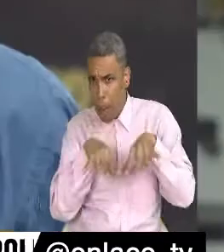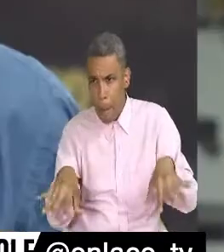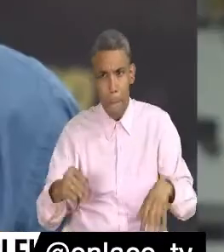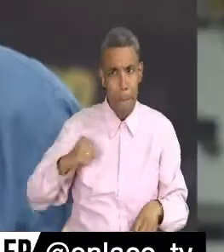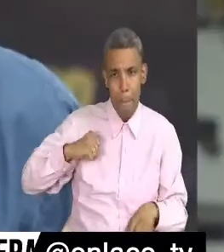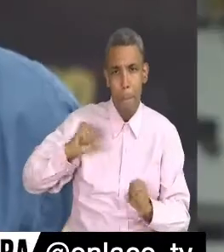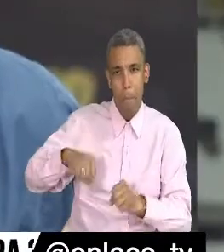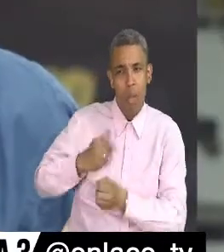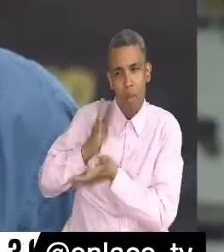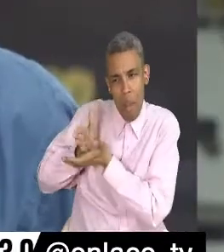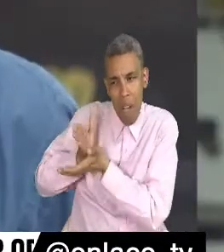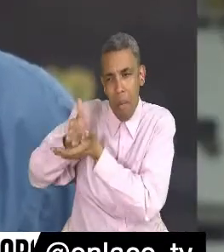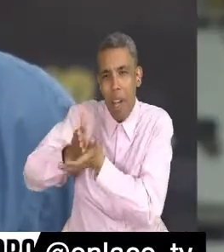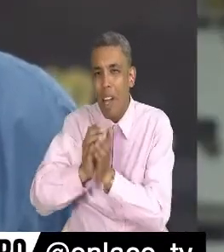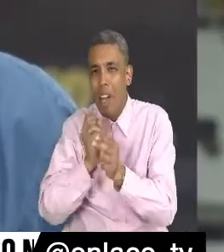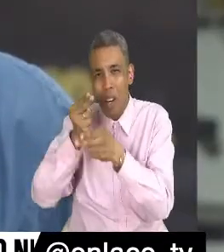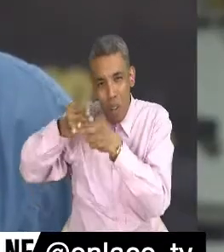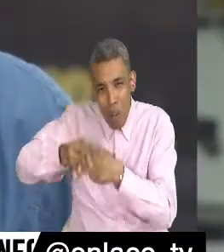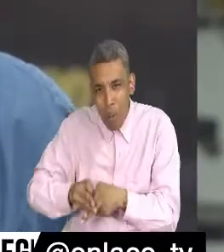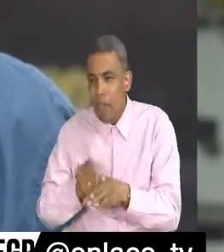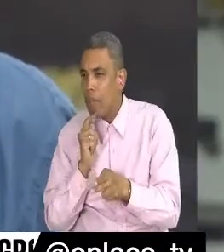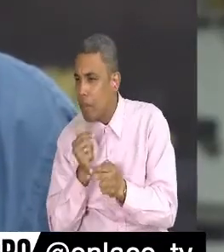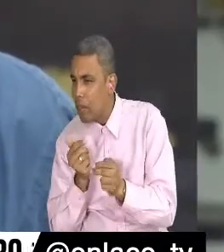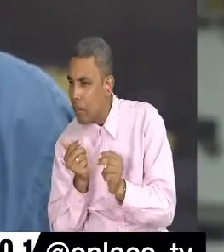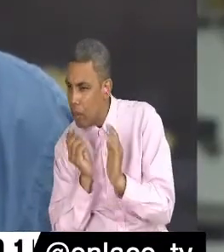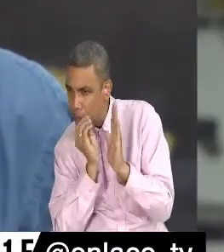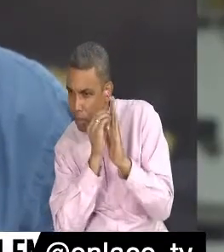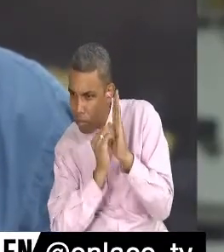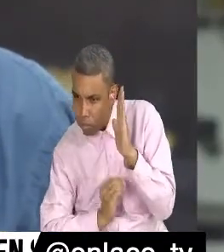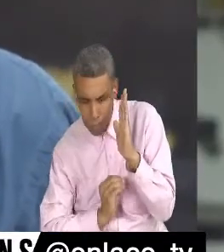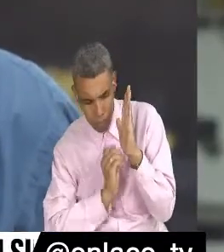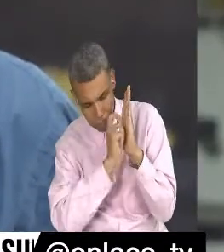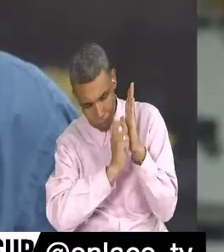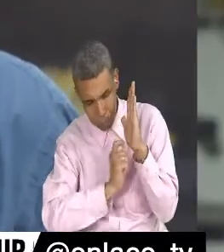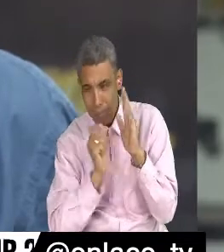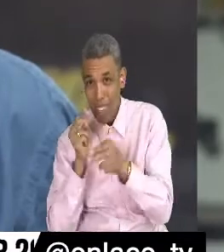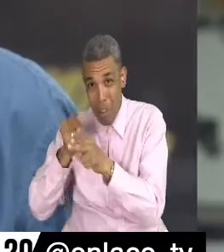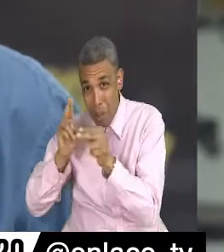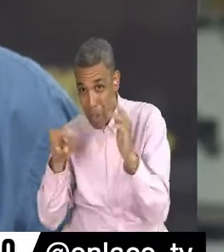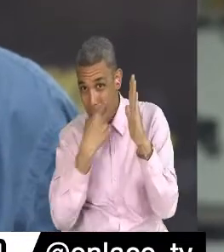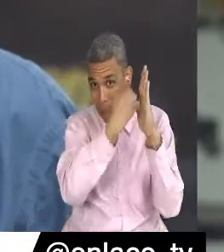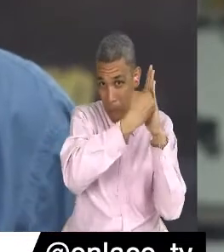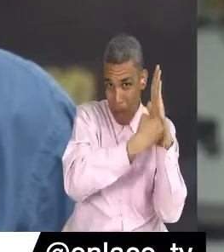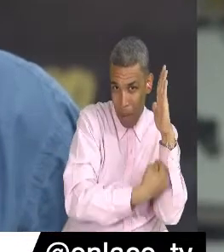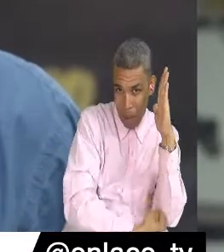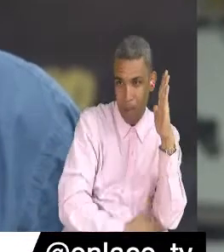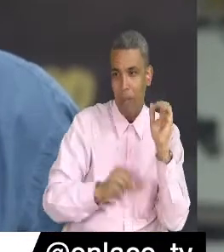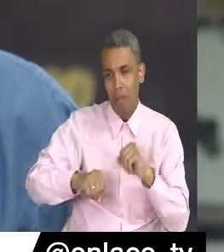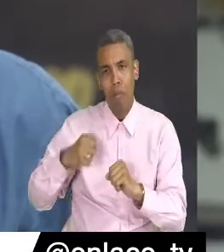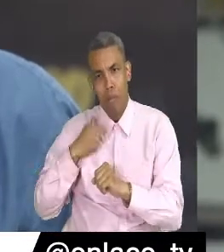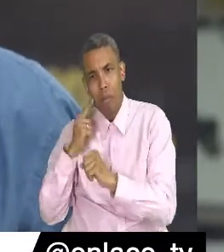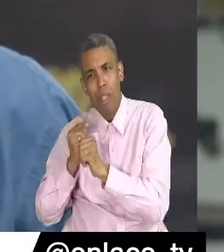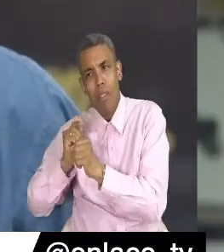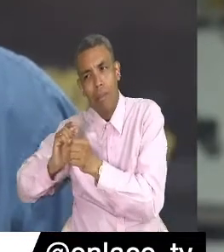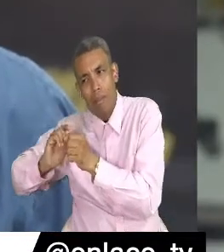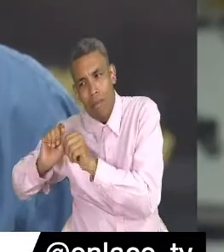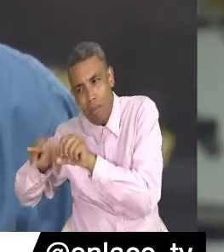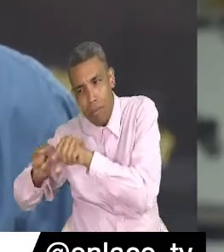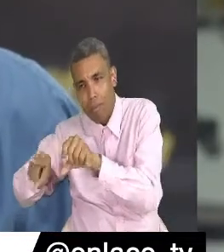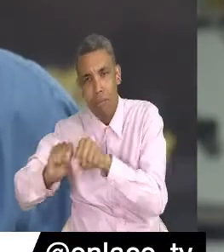partir del lunes por medio de la página web de DUA o por medio de la página de la administración municipal, donde pueden llenar su formulario, es